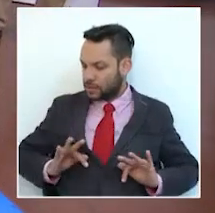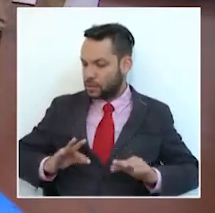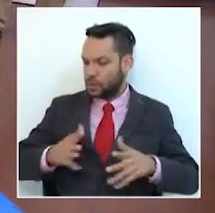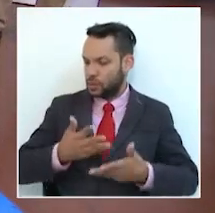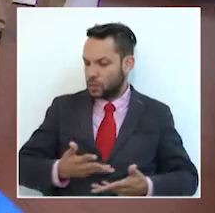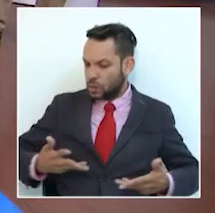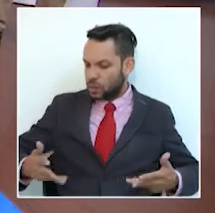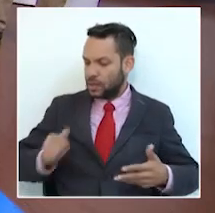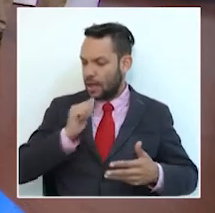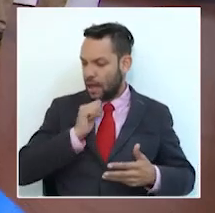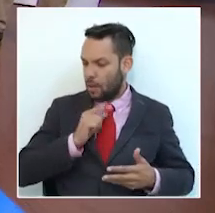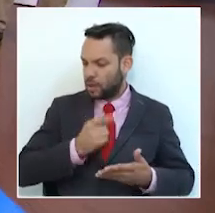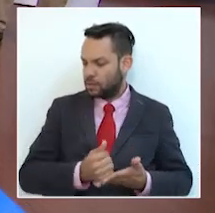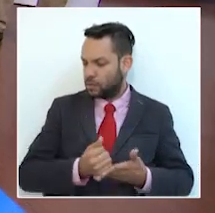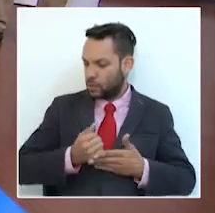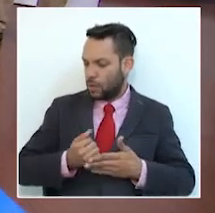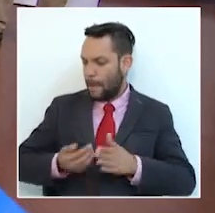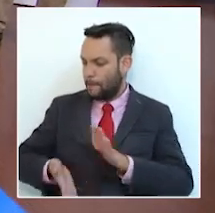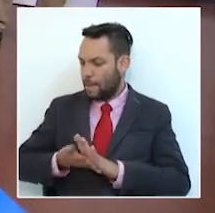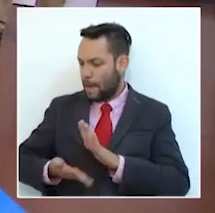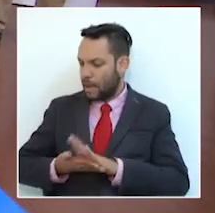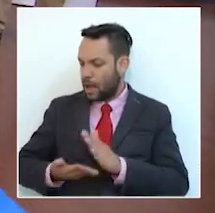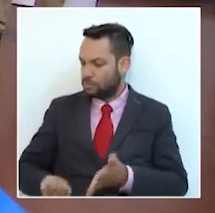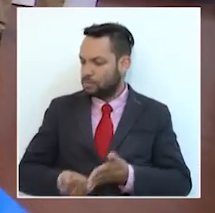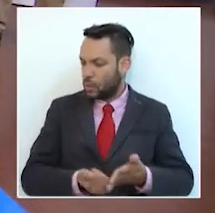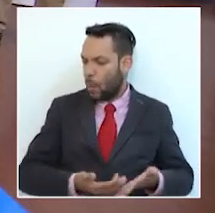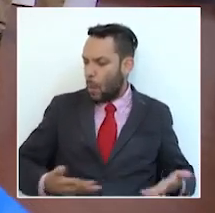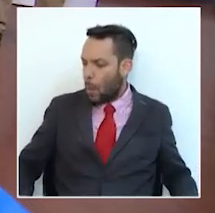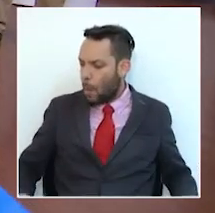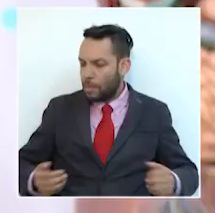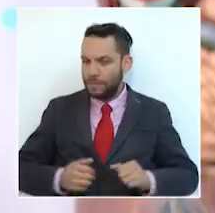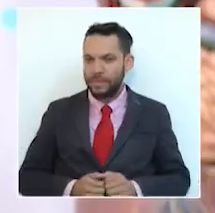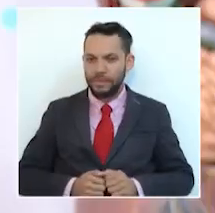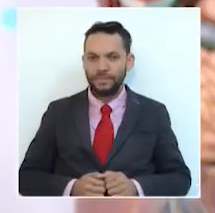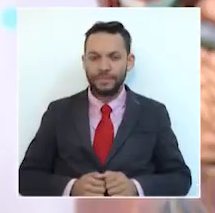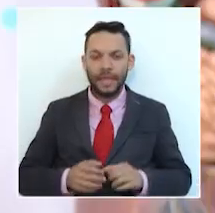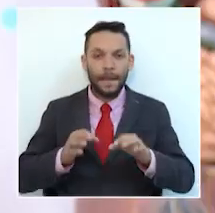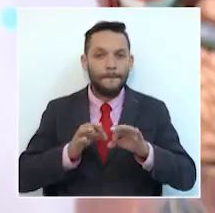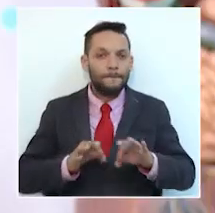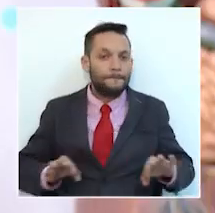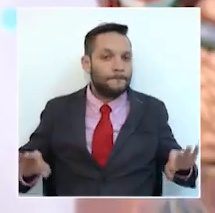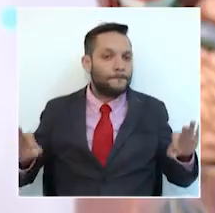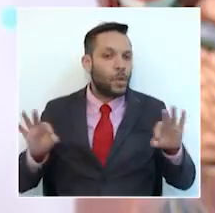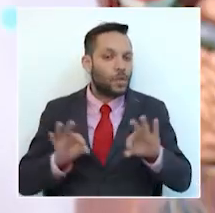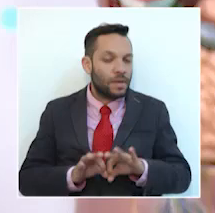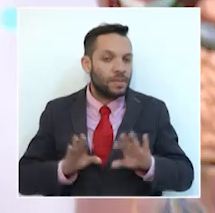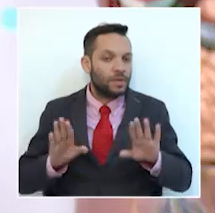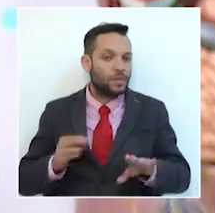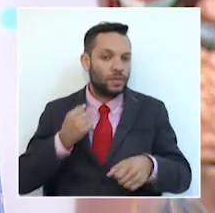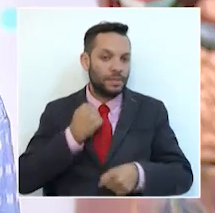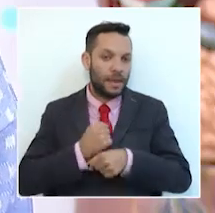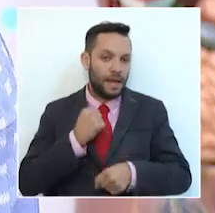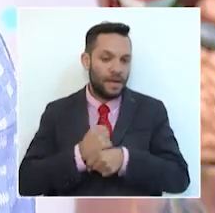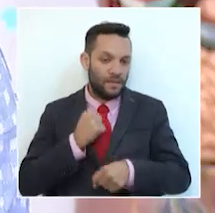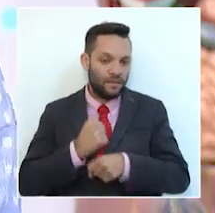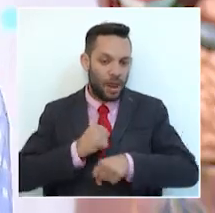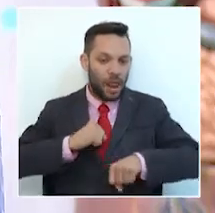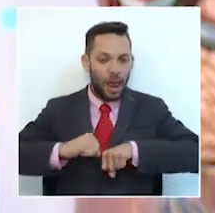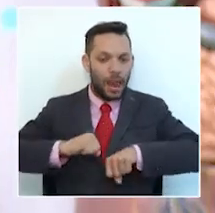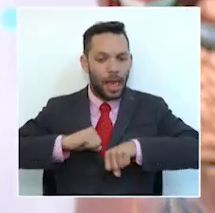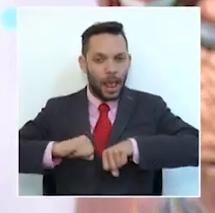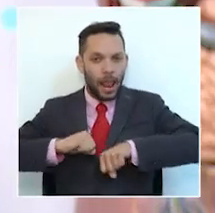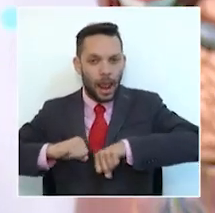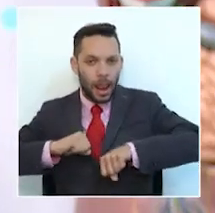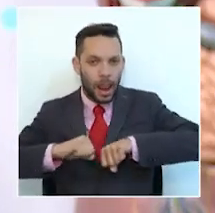termales y demás sí bueno fundamentalmente los trabajos con pelo y des en este momento estamos realizando